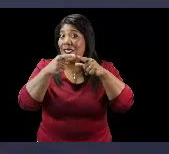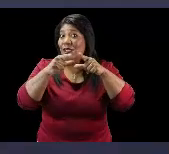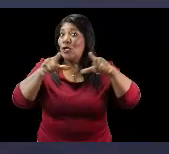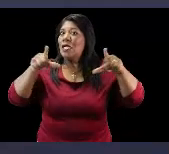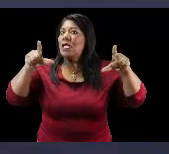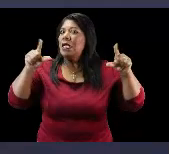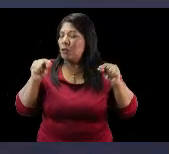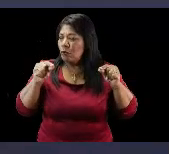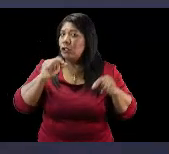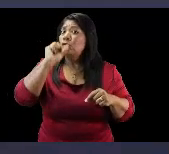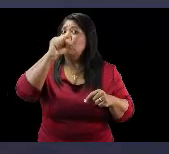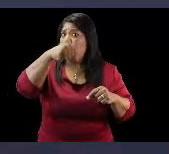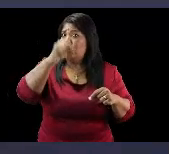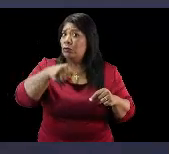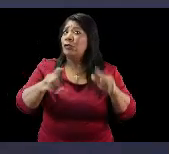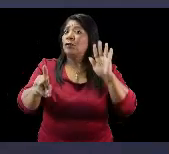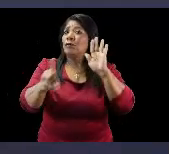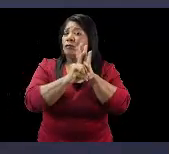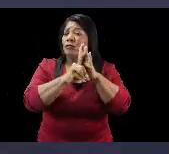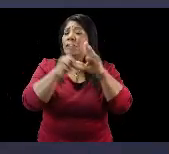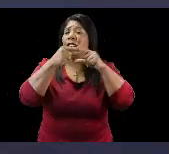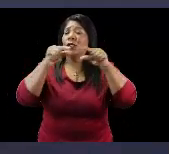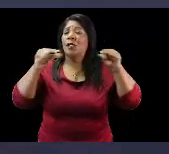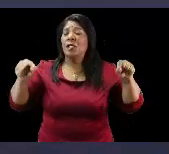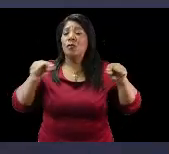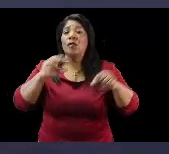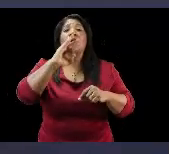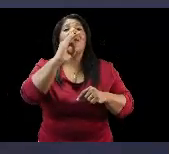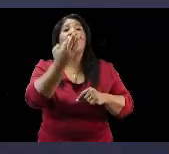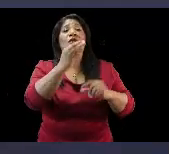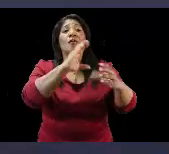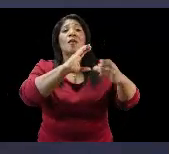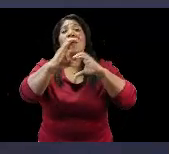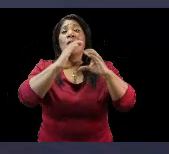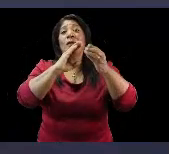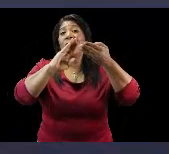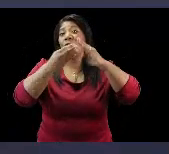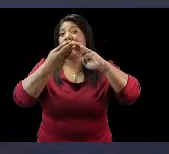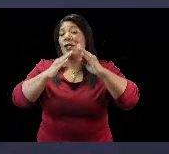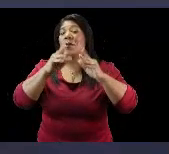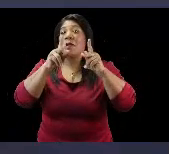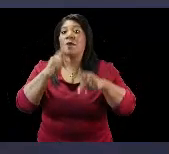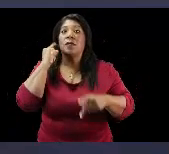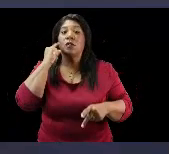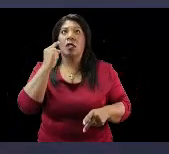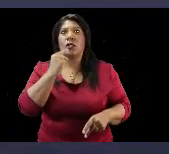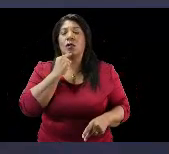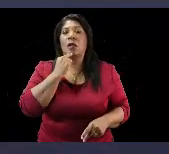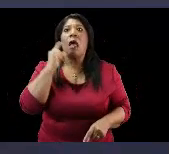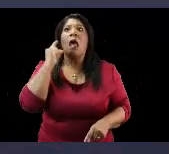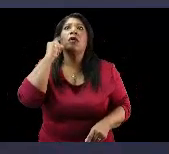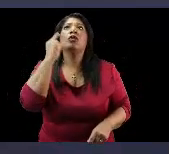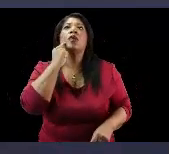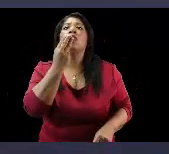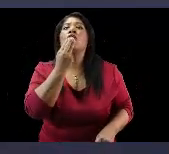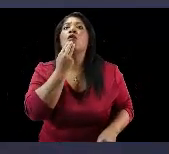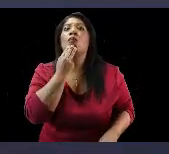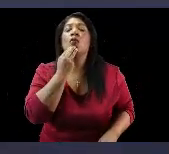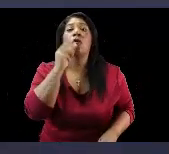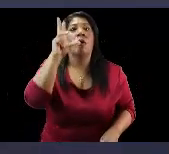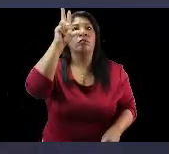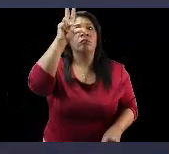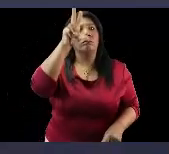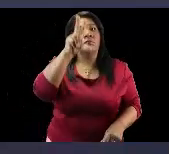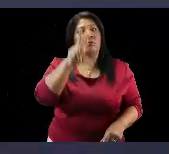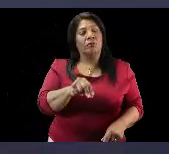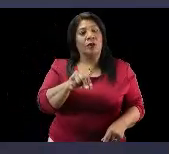porque sí es un derecho lingüístico la forma de comunicación con ellos, que no se les dice persona sordomuda, porque